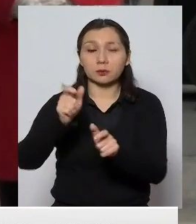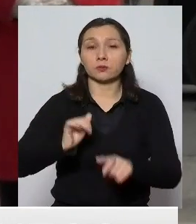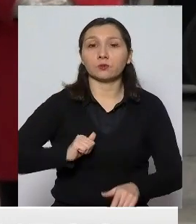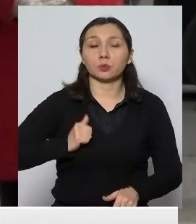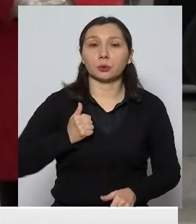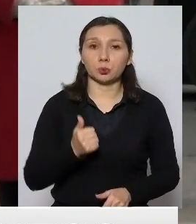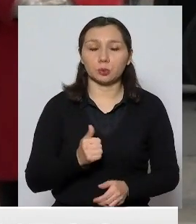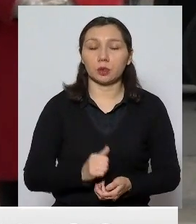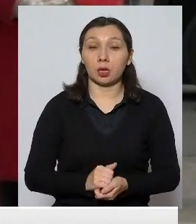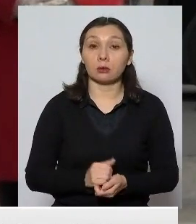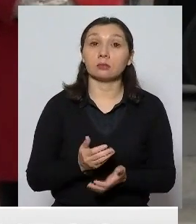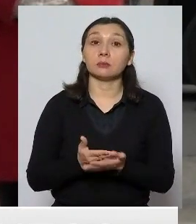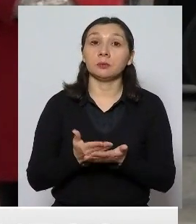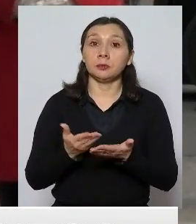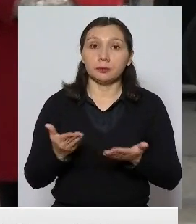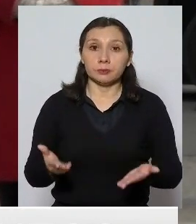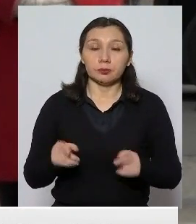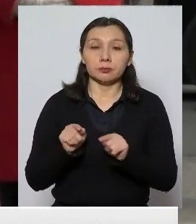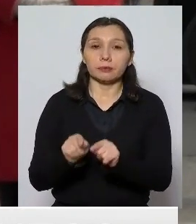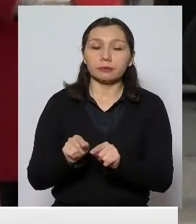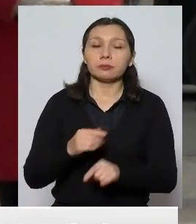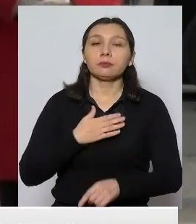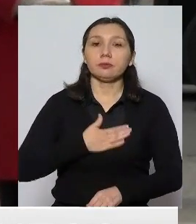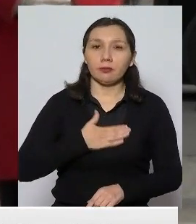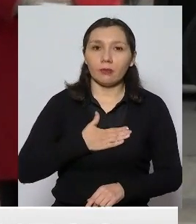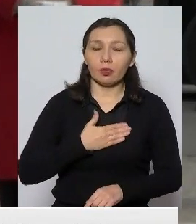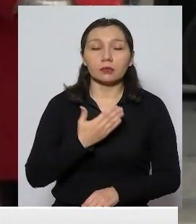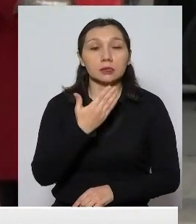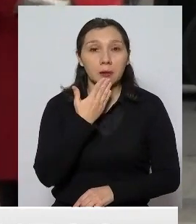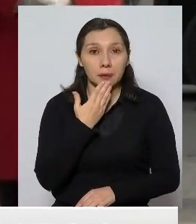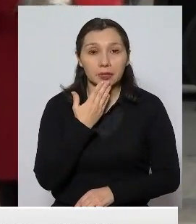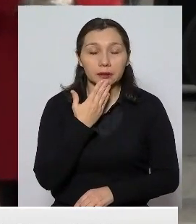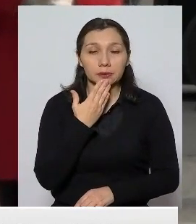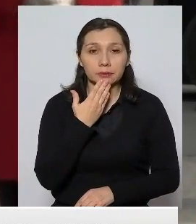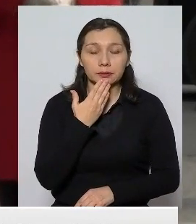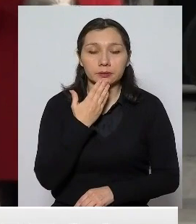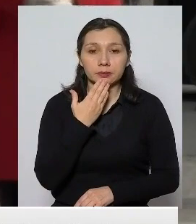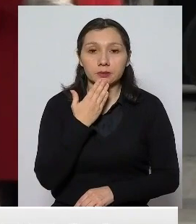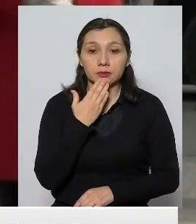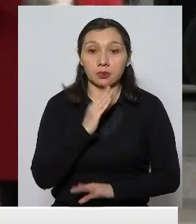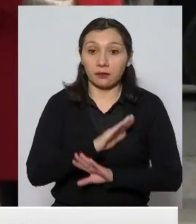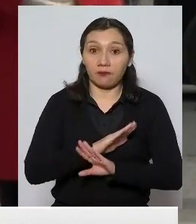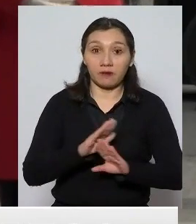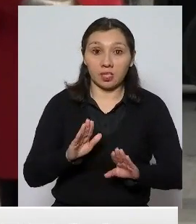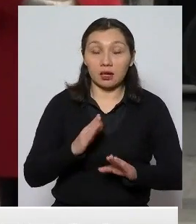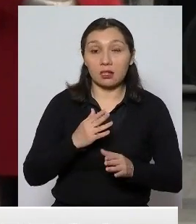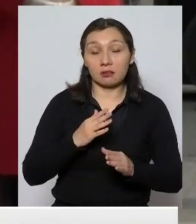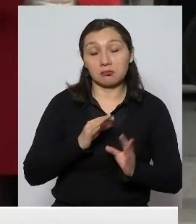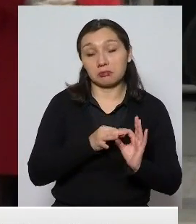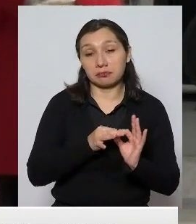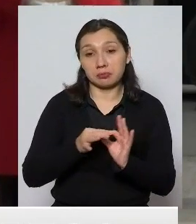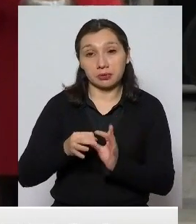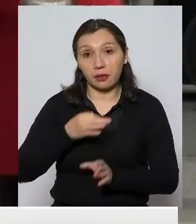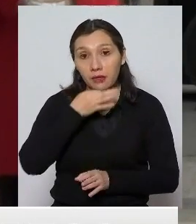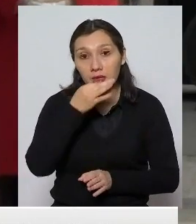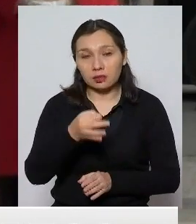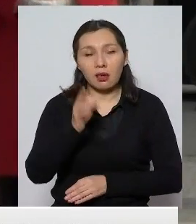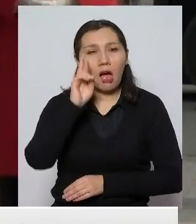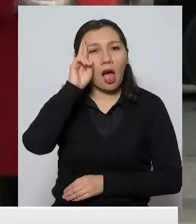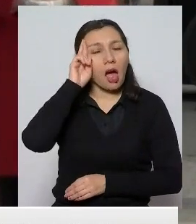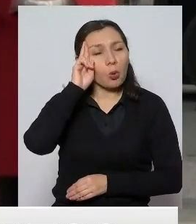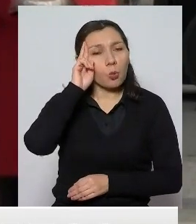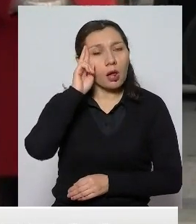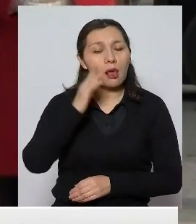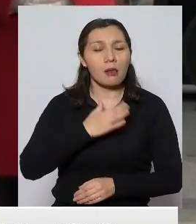voluntarios. Y por esa razón quiero también terminar estas palabras recordando